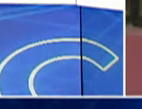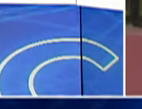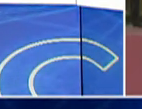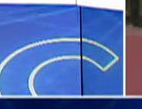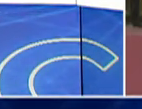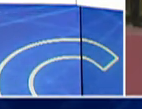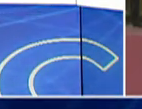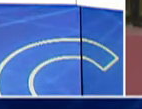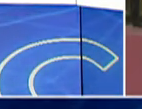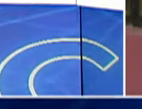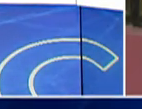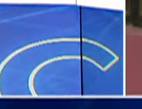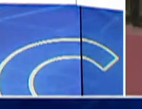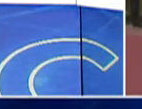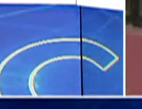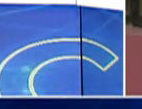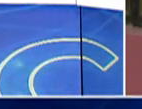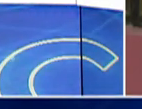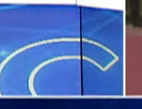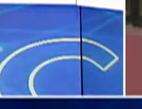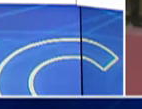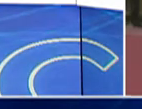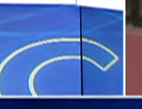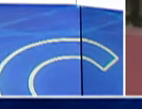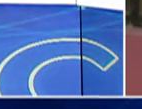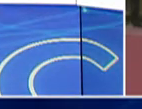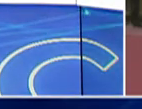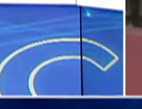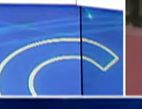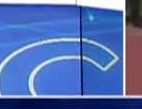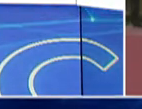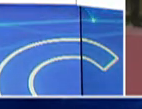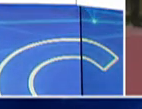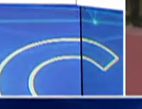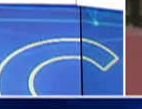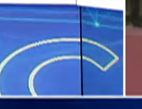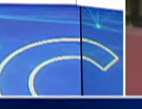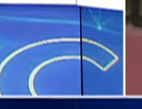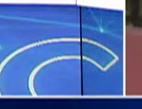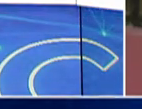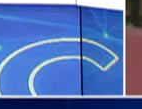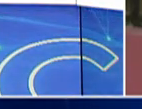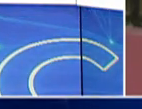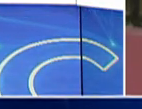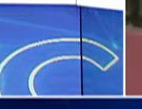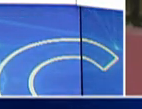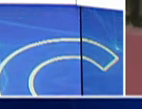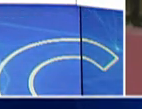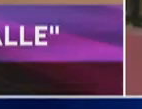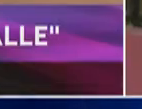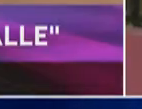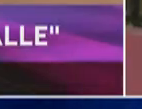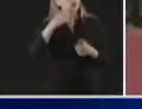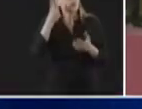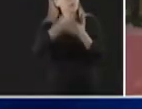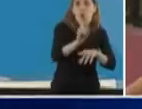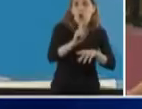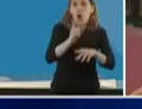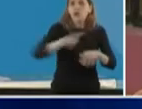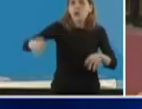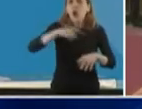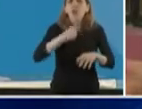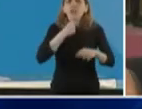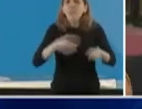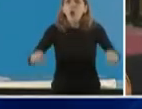de tanta tantos problemas debiéramos tener una conducción única y clara saber quién es el que manda ya que me lo estáis